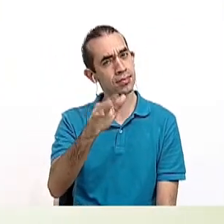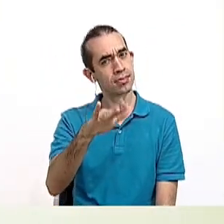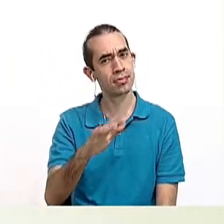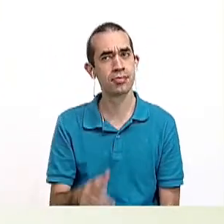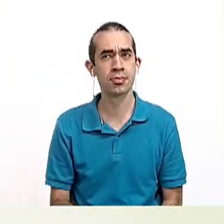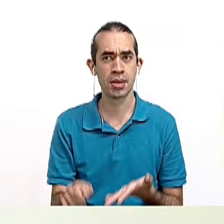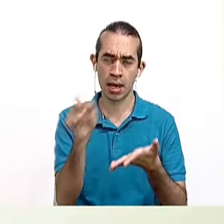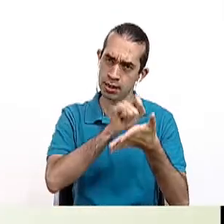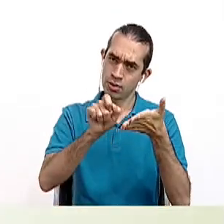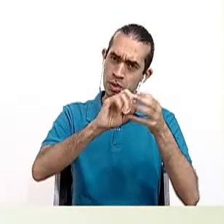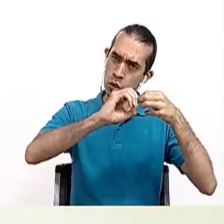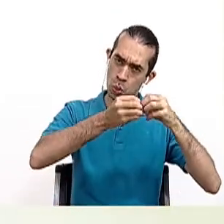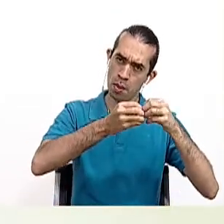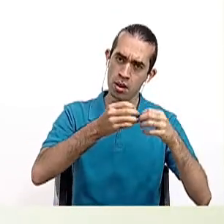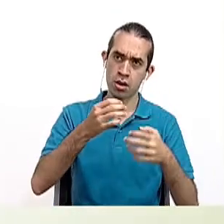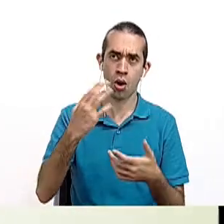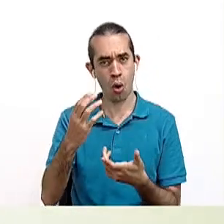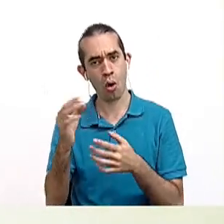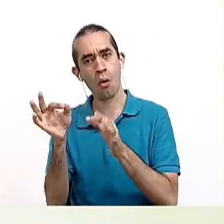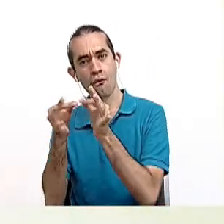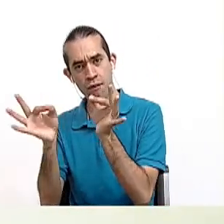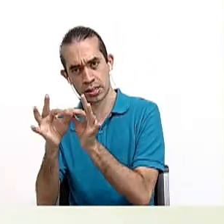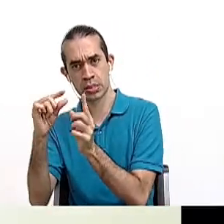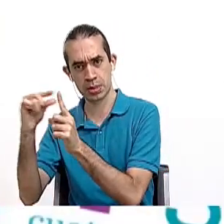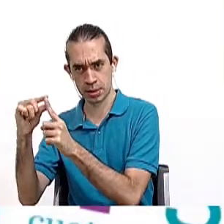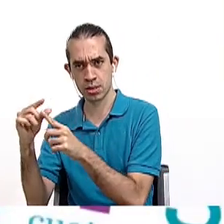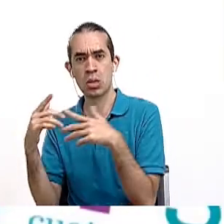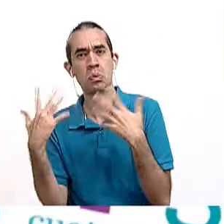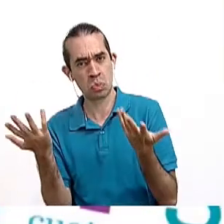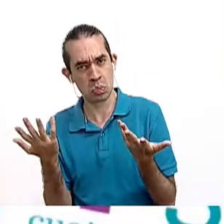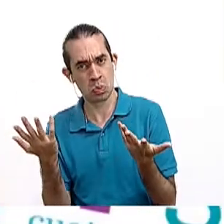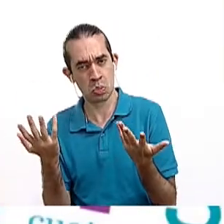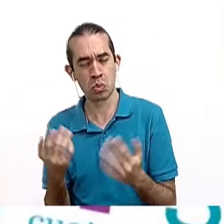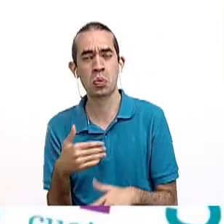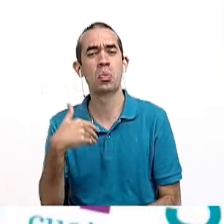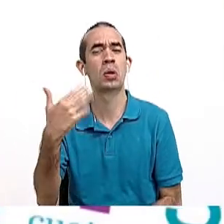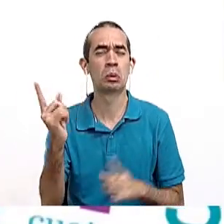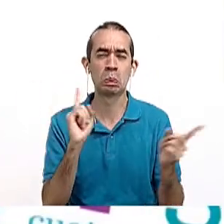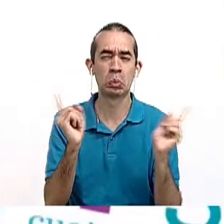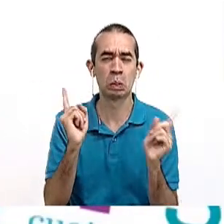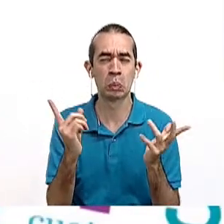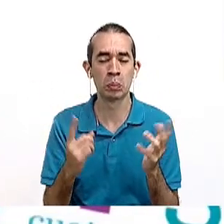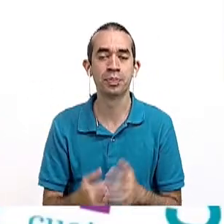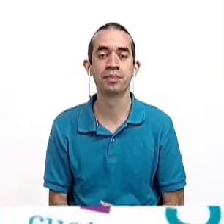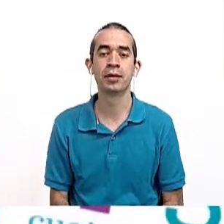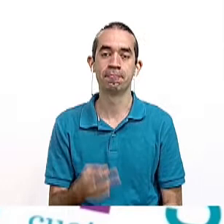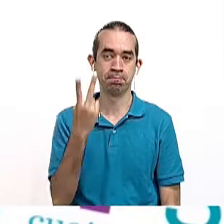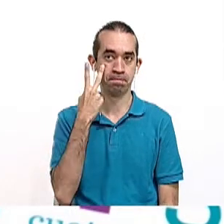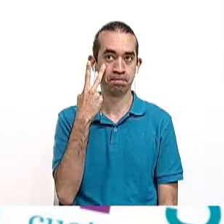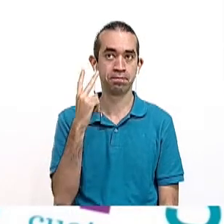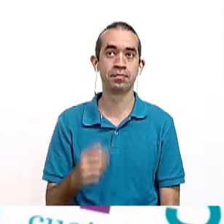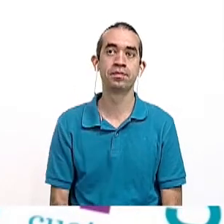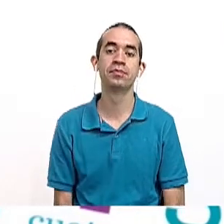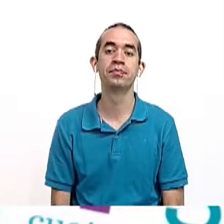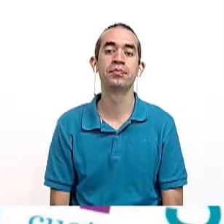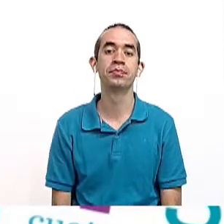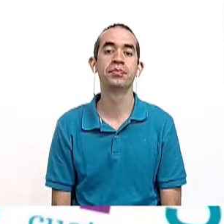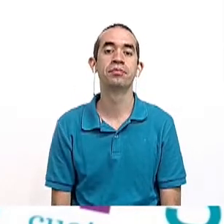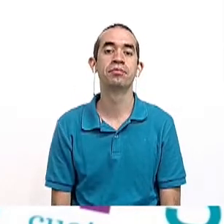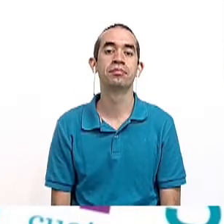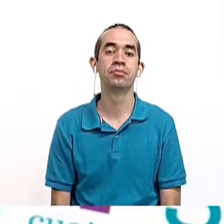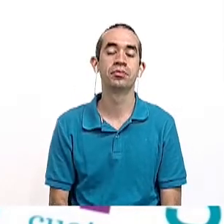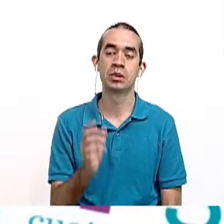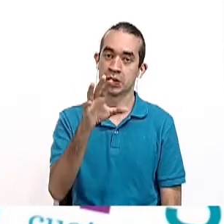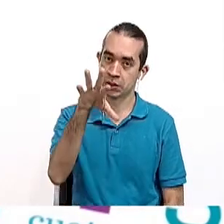¿Cuándo escribir cifras en numerales? En palabras. Veamos. La elección de las cifras de